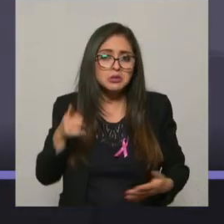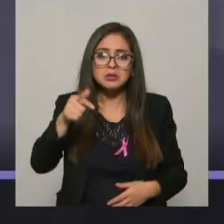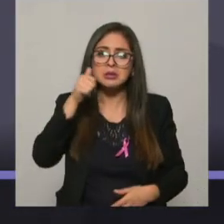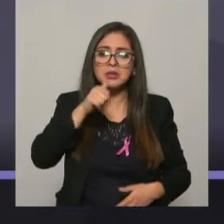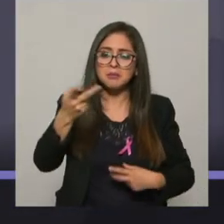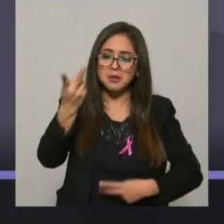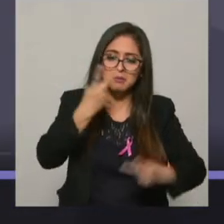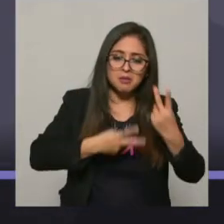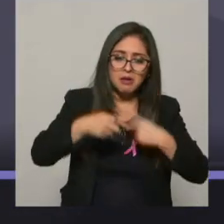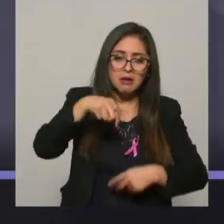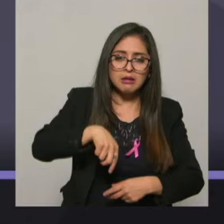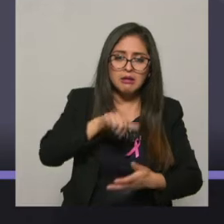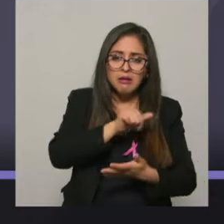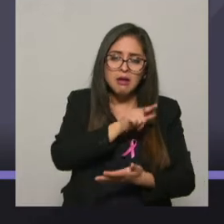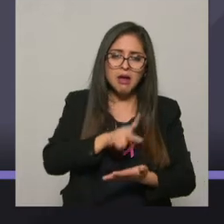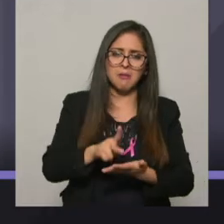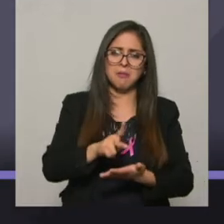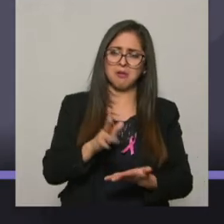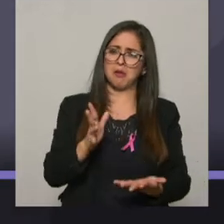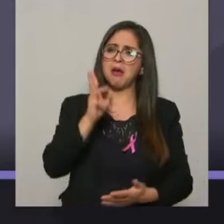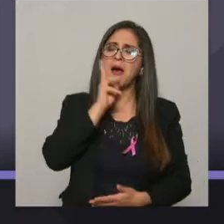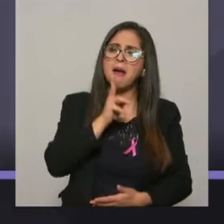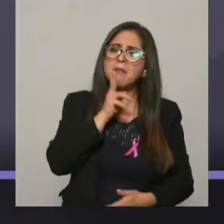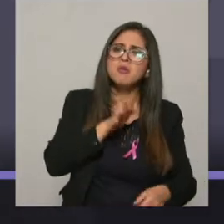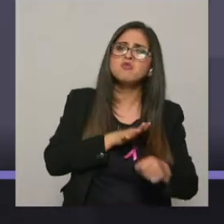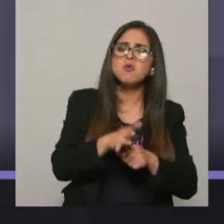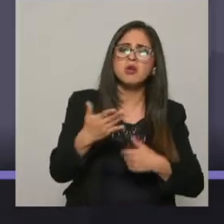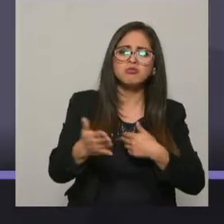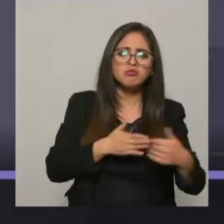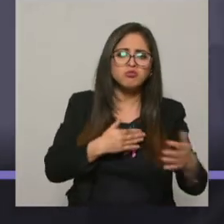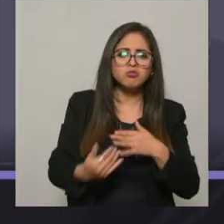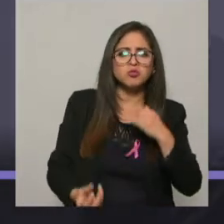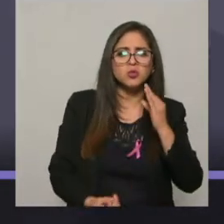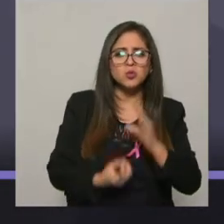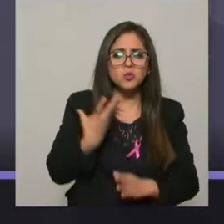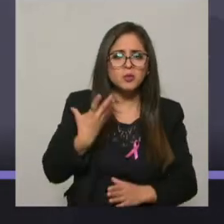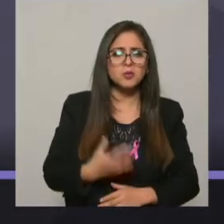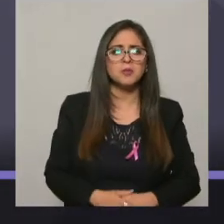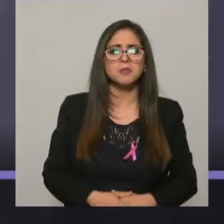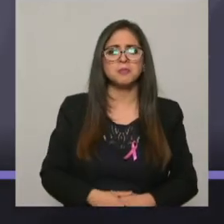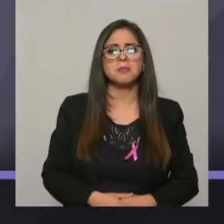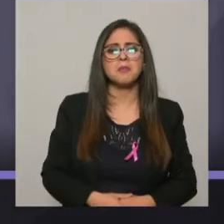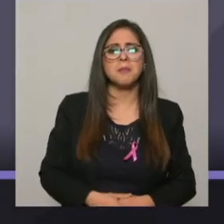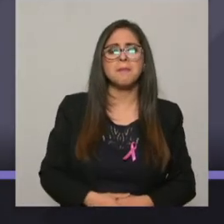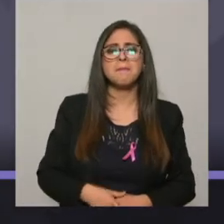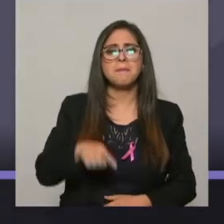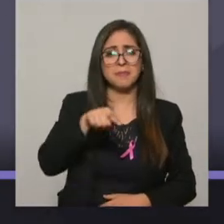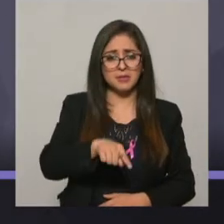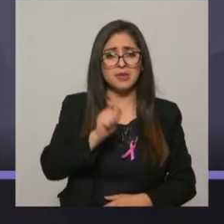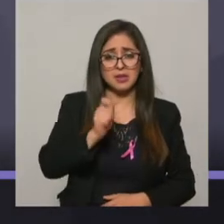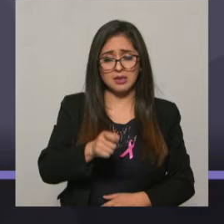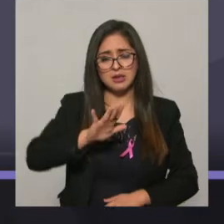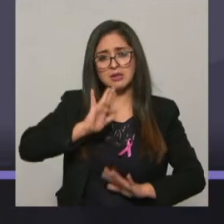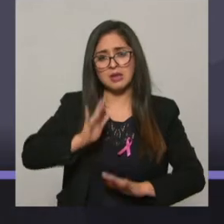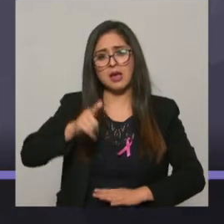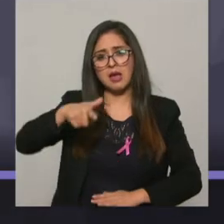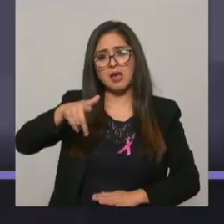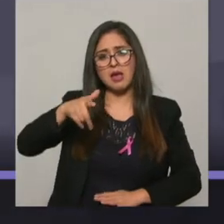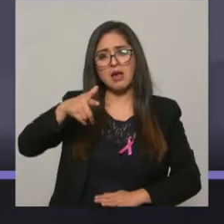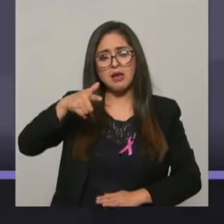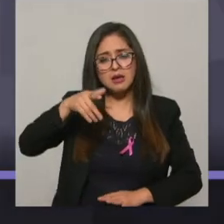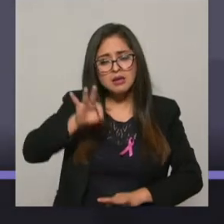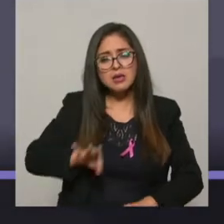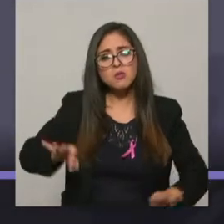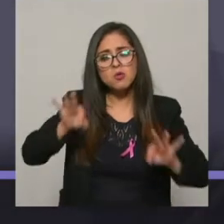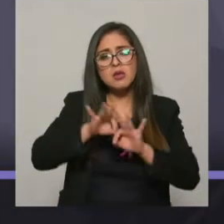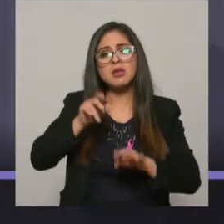nos traes aplicaciones, yo dije, a ver, ¿cuál es la aplicación novedosa? Y bueno, pero no, sí, ya es sin duda importante